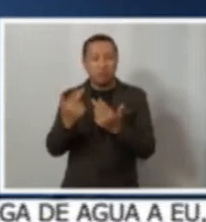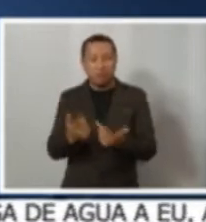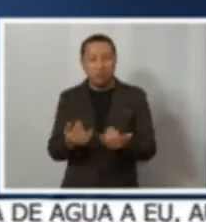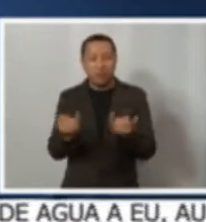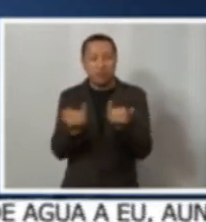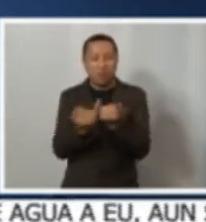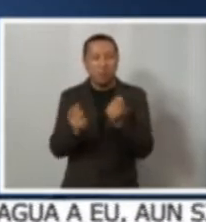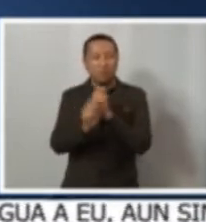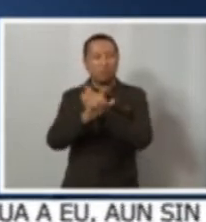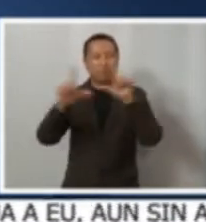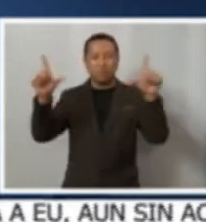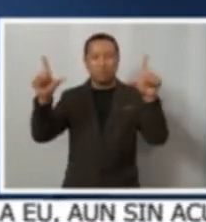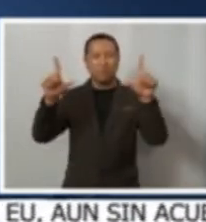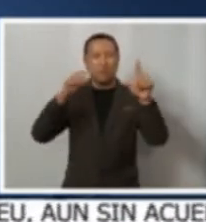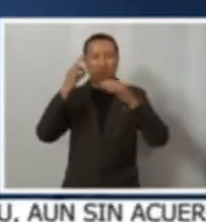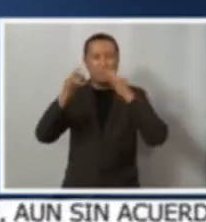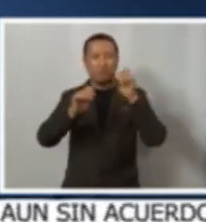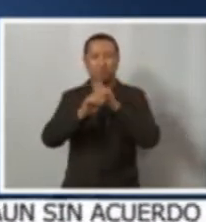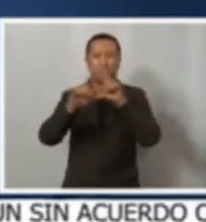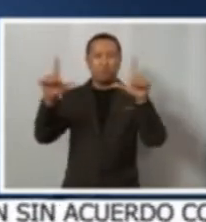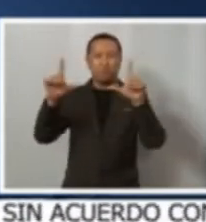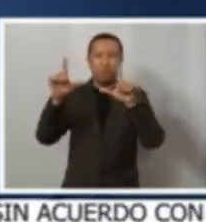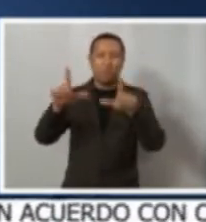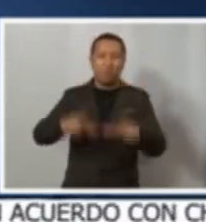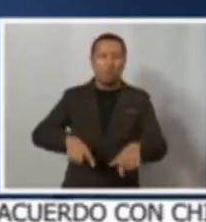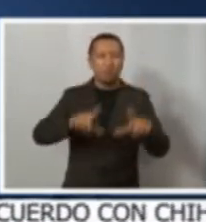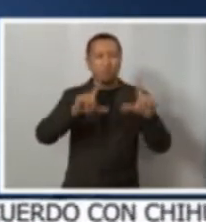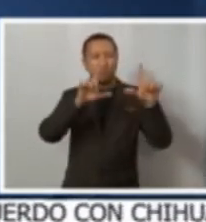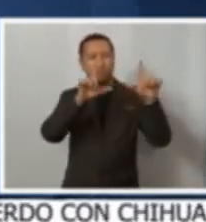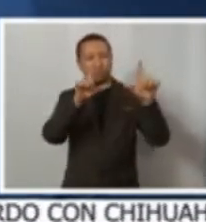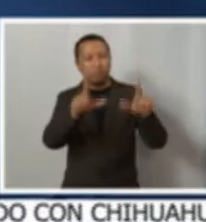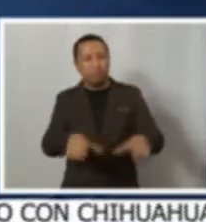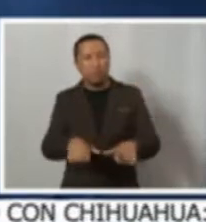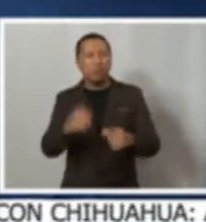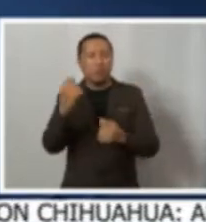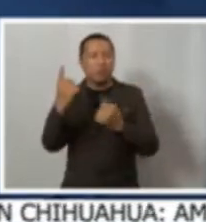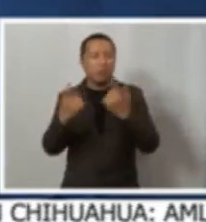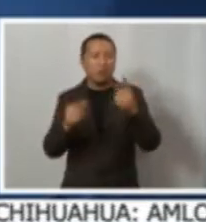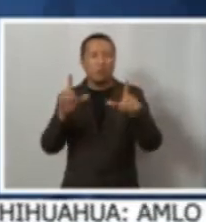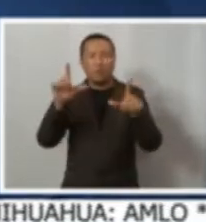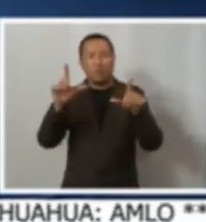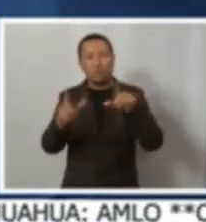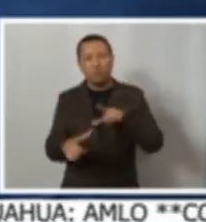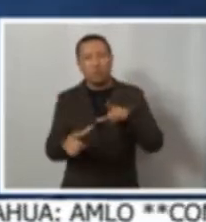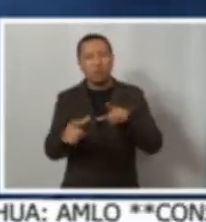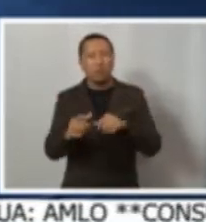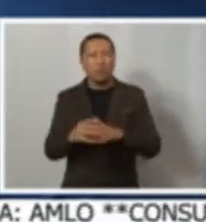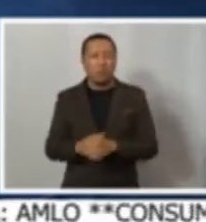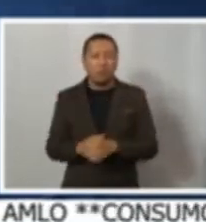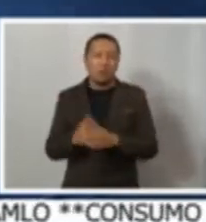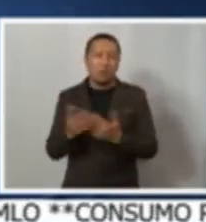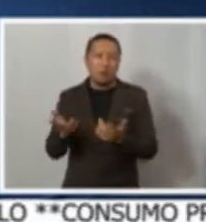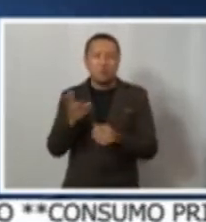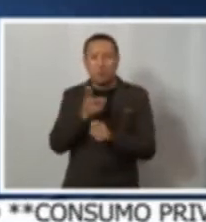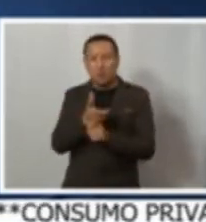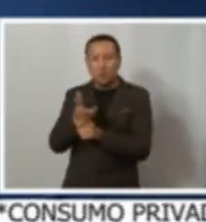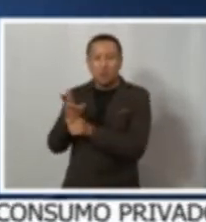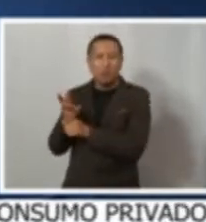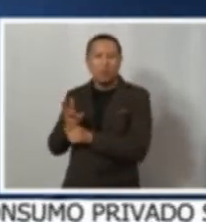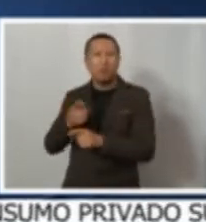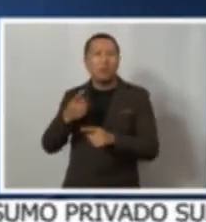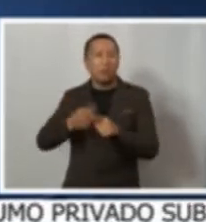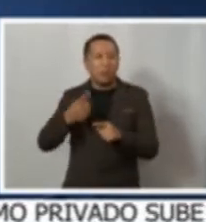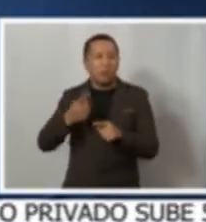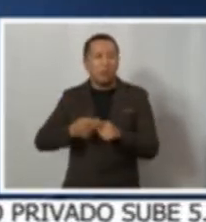espectaculares, el movimiento fuerte con este viento de lo que estamos viendo. Los videos evidentemente los capta alguna